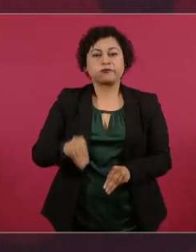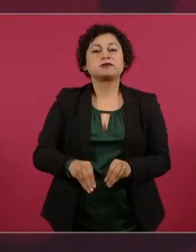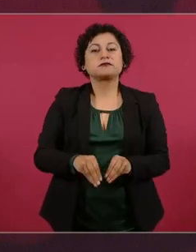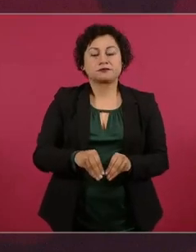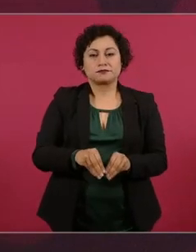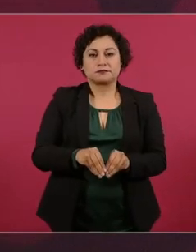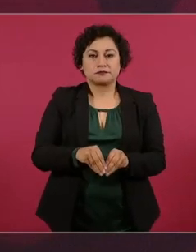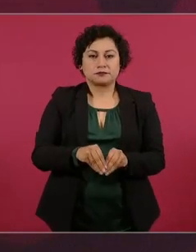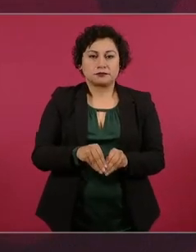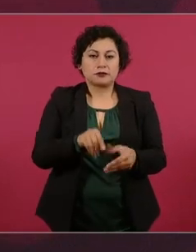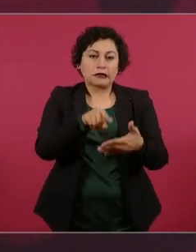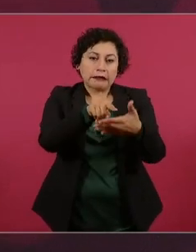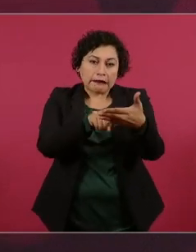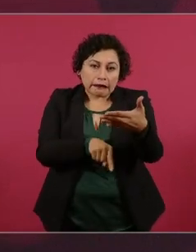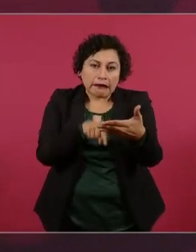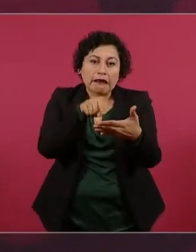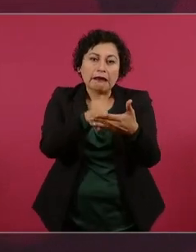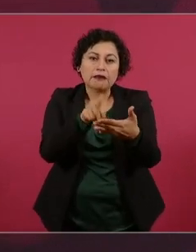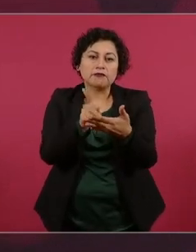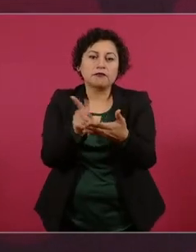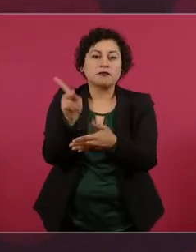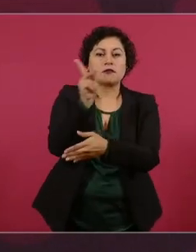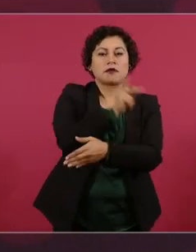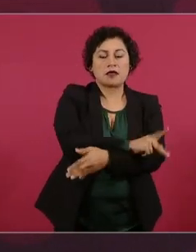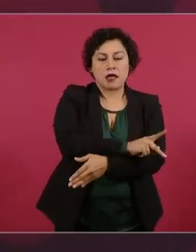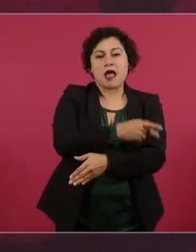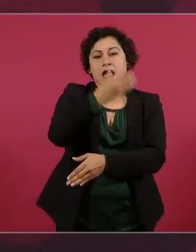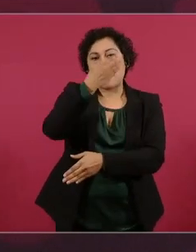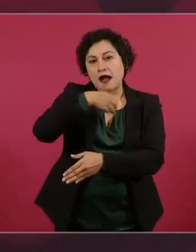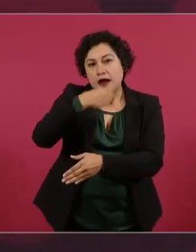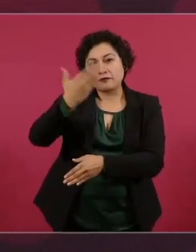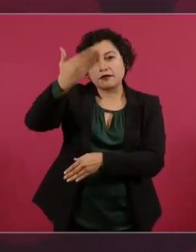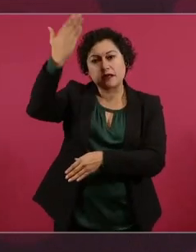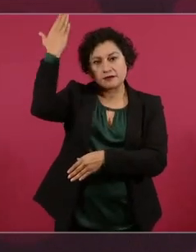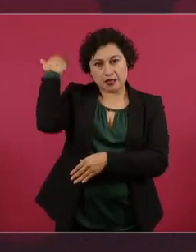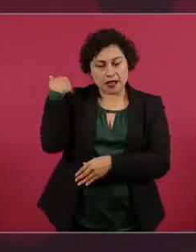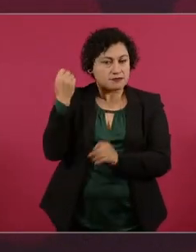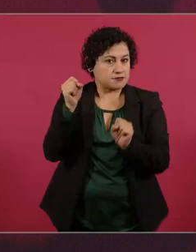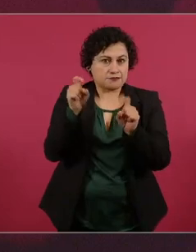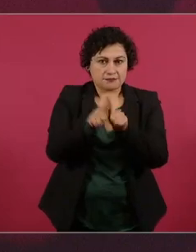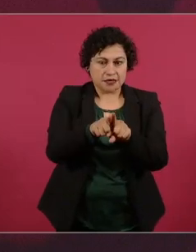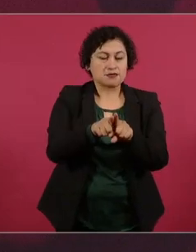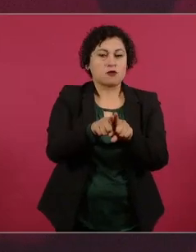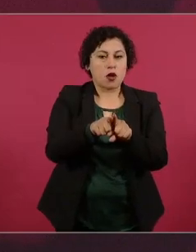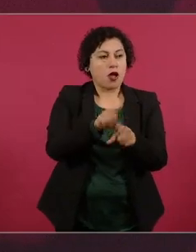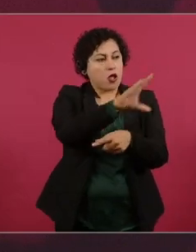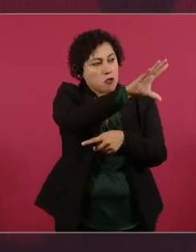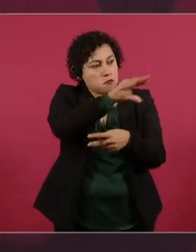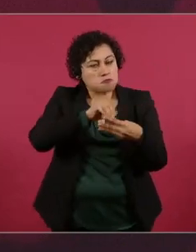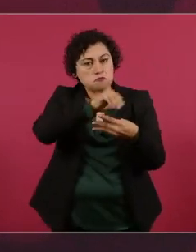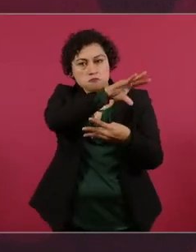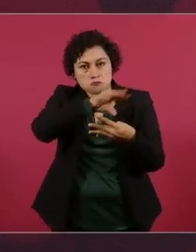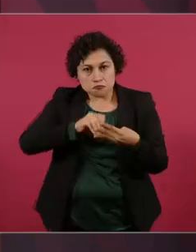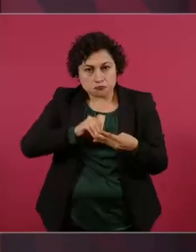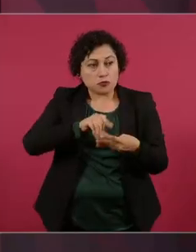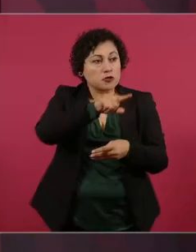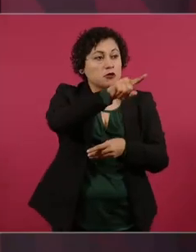general Cárdenas, como el plan seccional y como el que hicieron los hermanos Flores Magón,